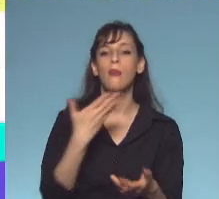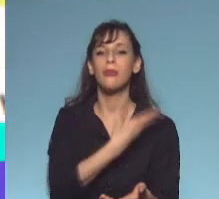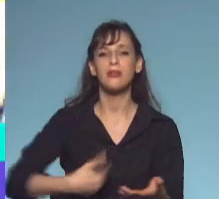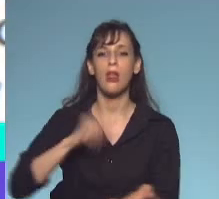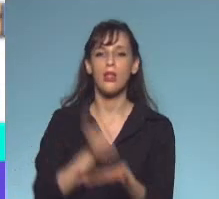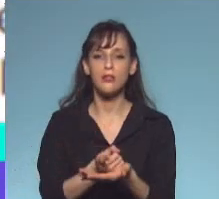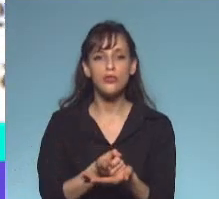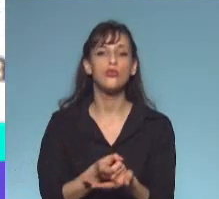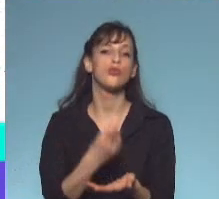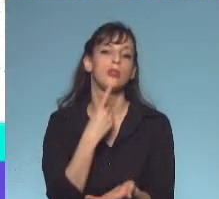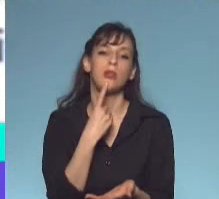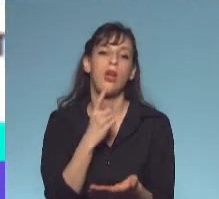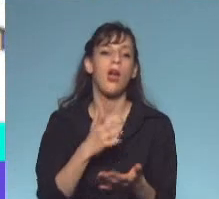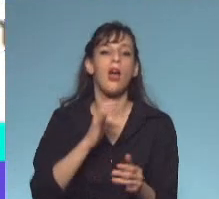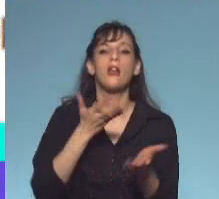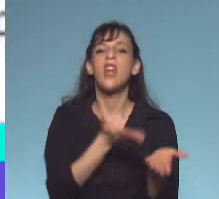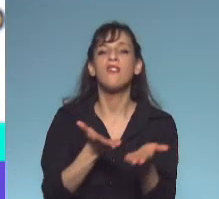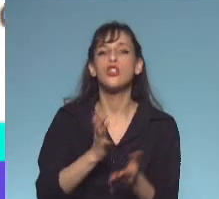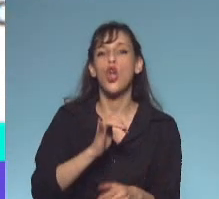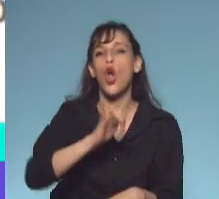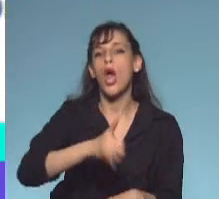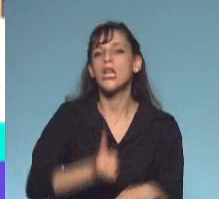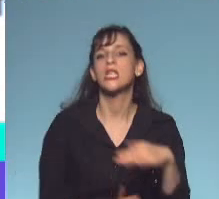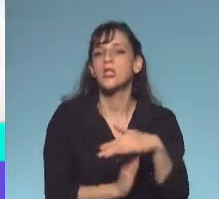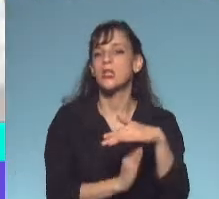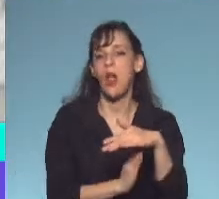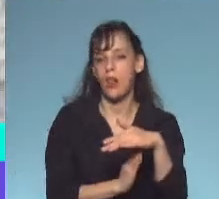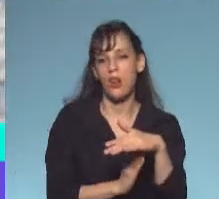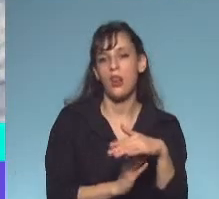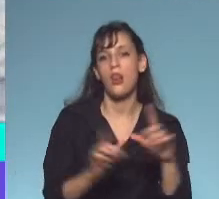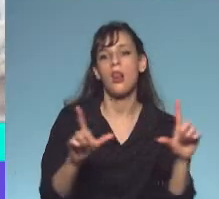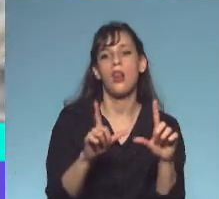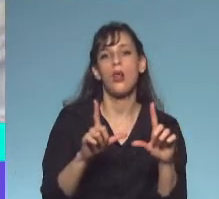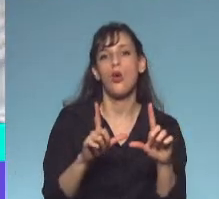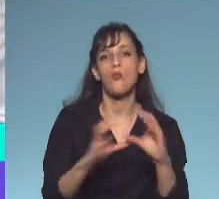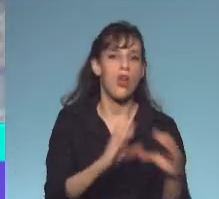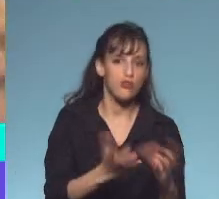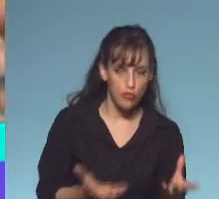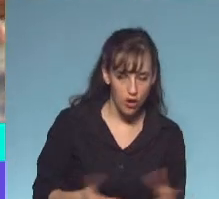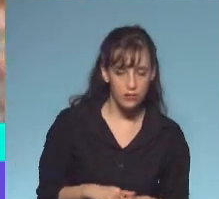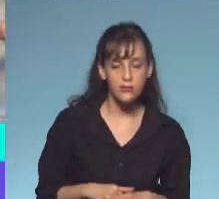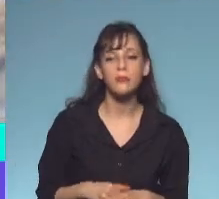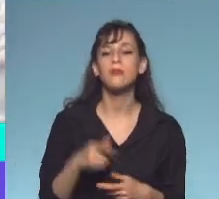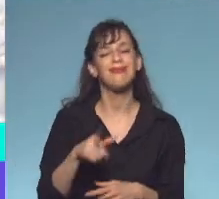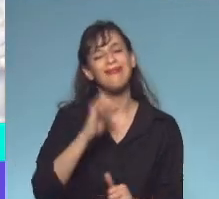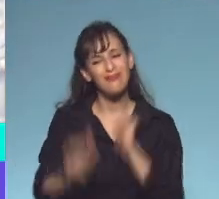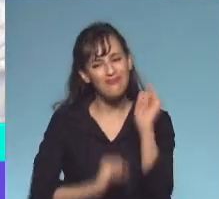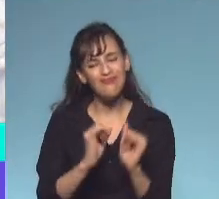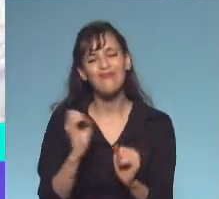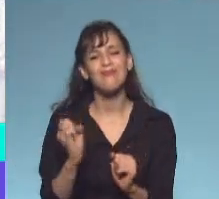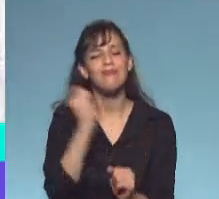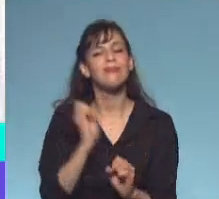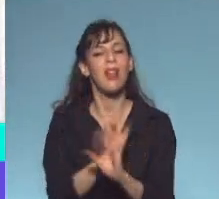telecomunicaciones el fallo favorece a telecom hay que pasar algo en limpio el fallo de